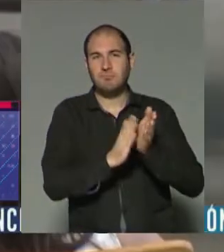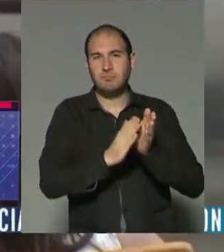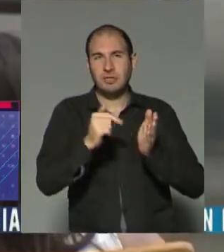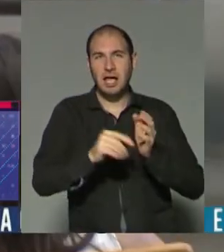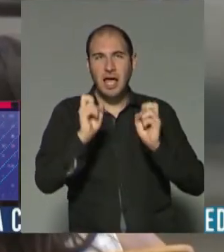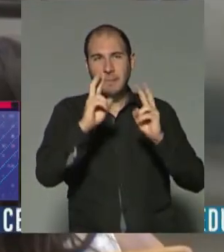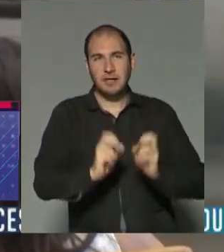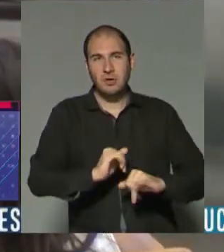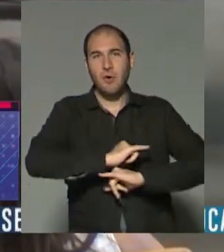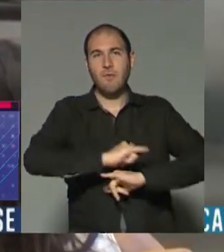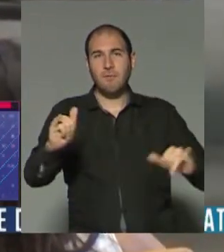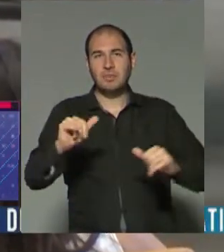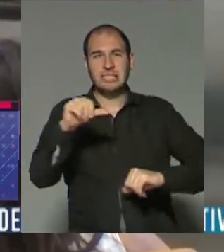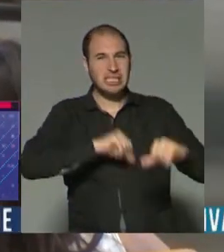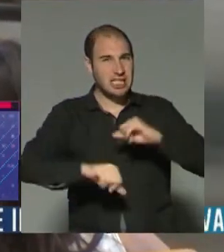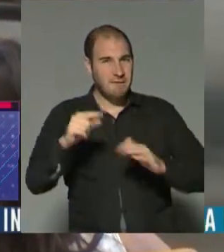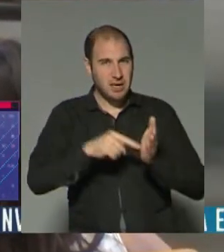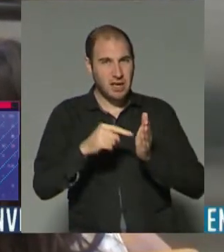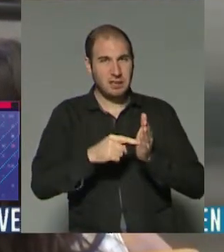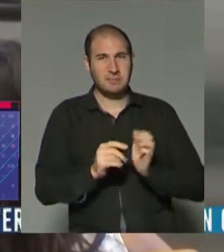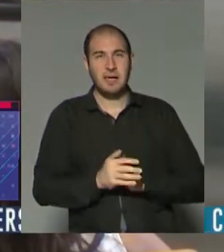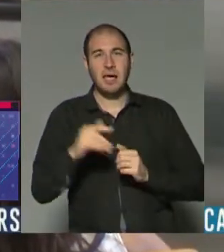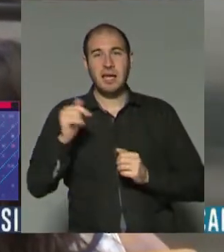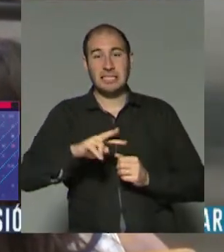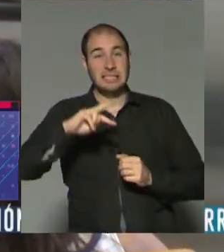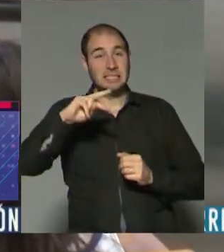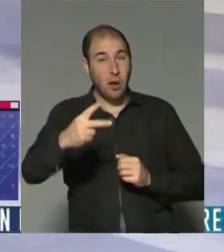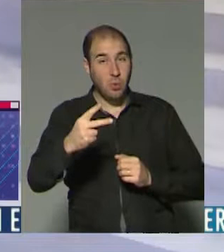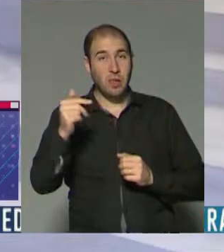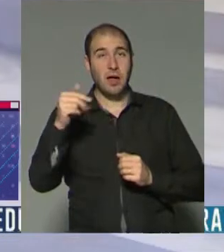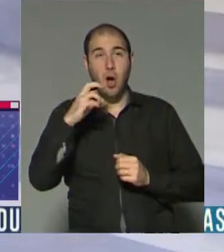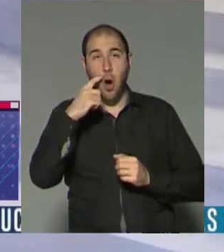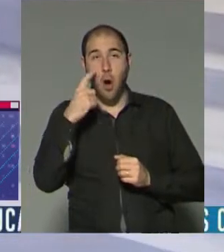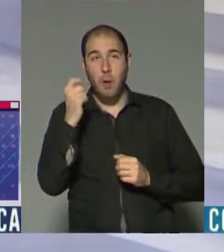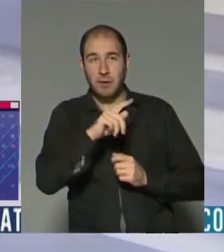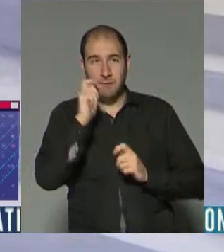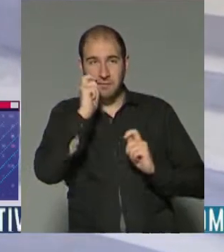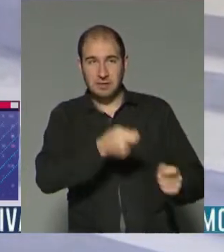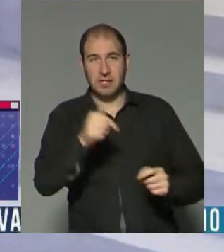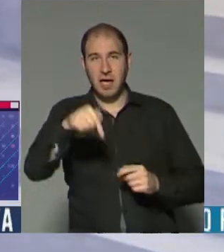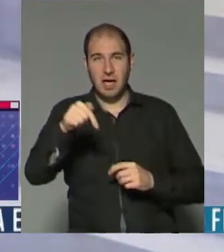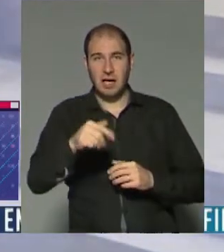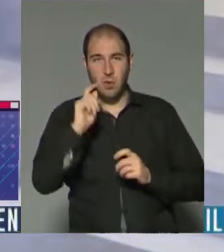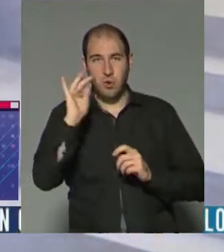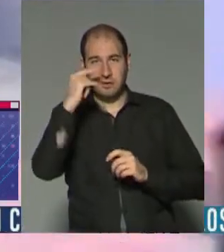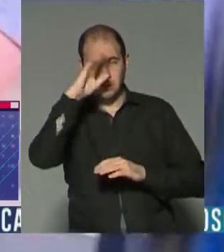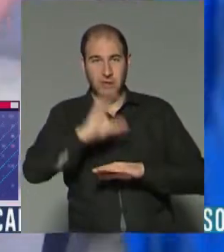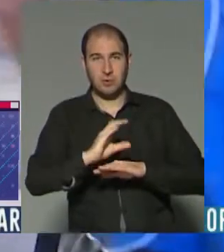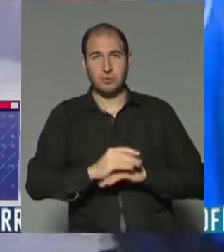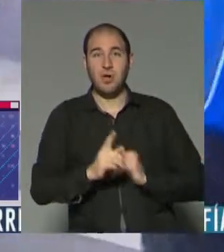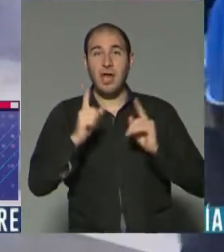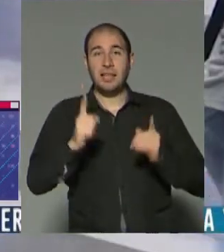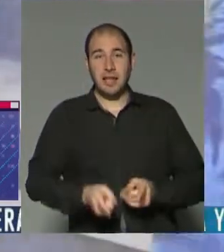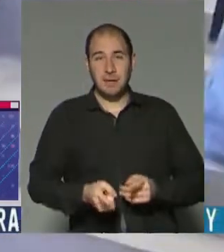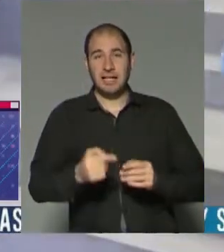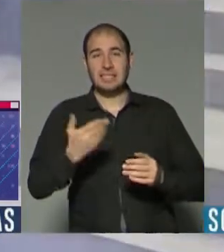de investigaciones científicas. Sí, esta es la segunda vez que Paul nos visita aquí en la Universidad Nacional de Cuyo y también